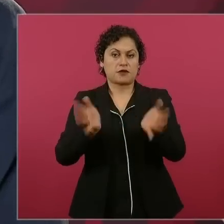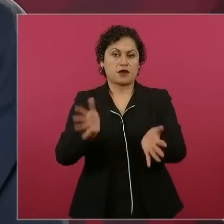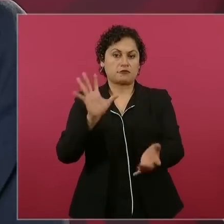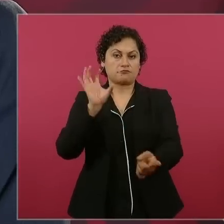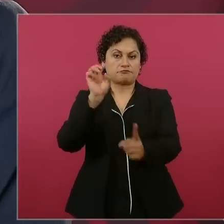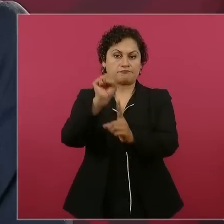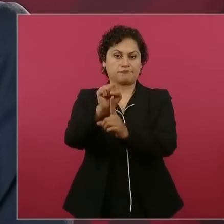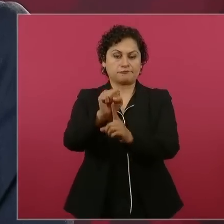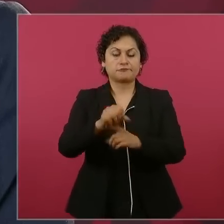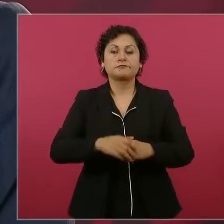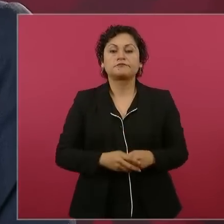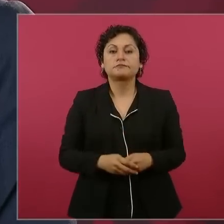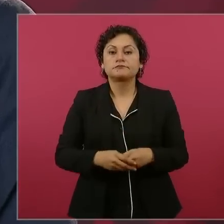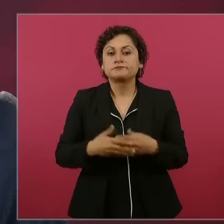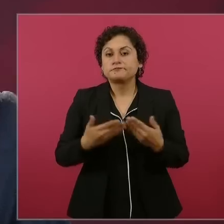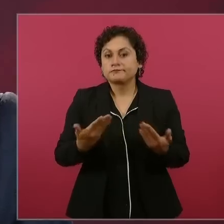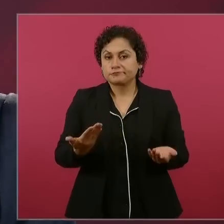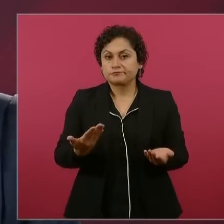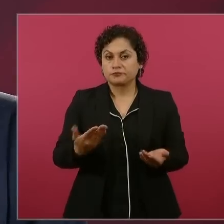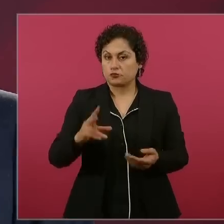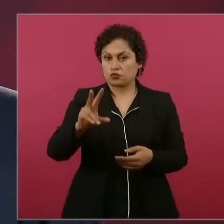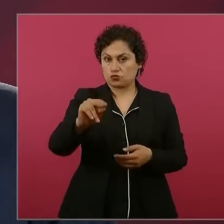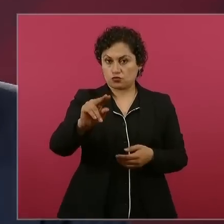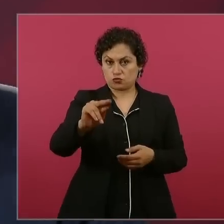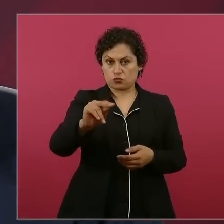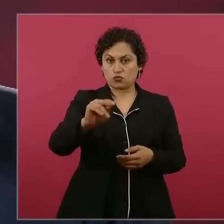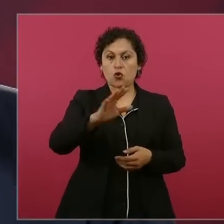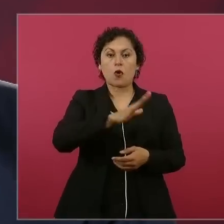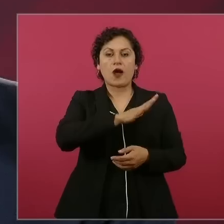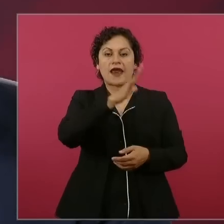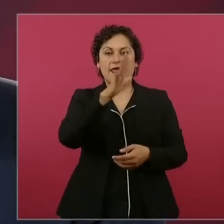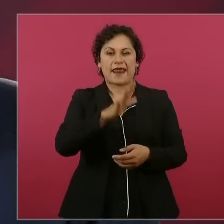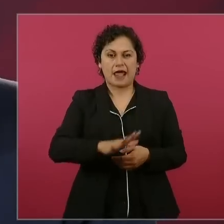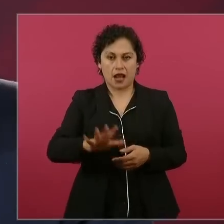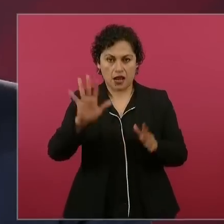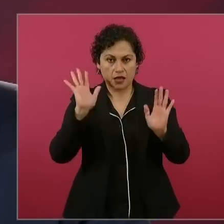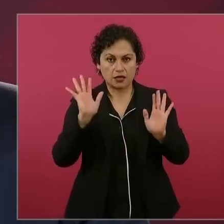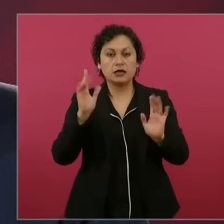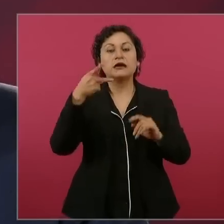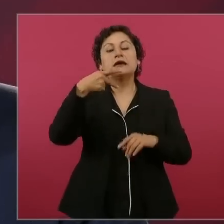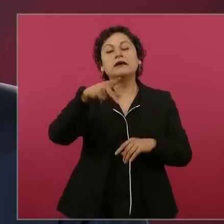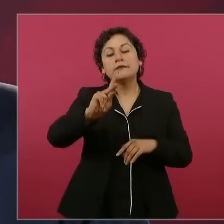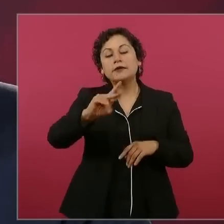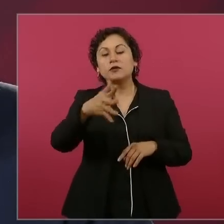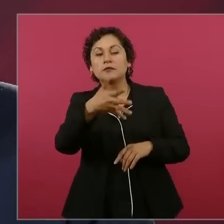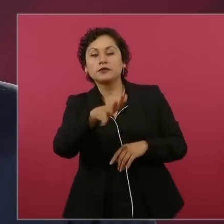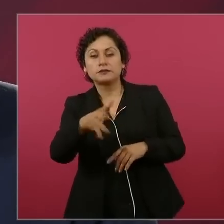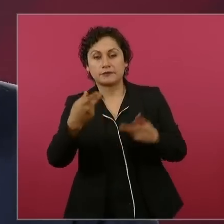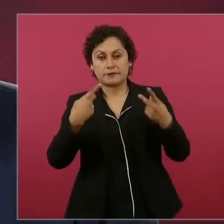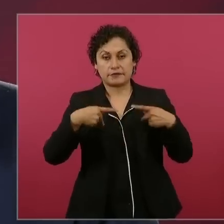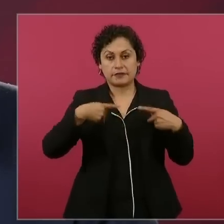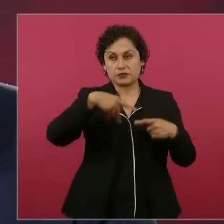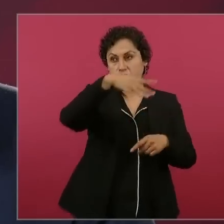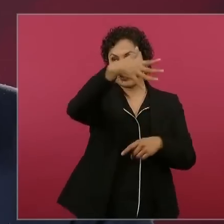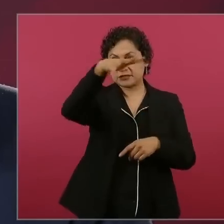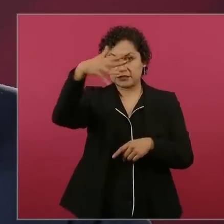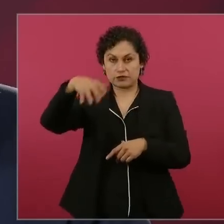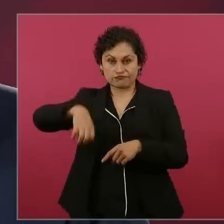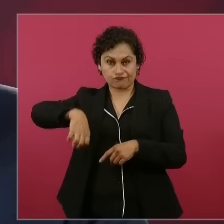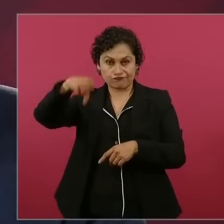no en general, de adultos mayores vamos a llegar este año a un poquito más de 12